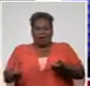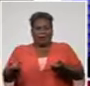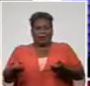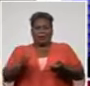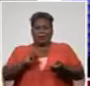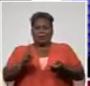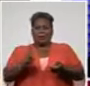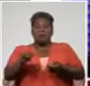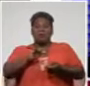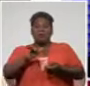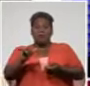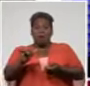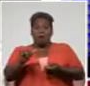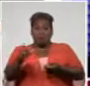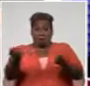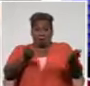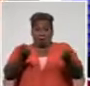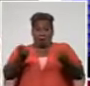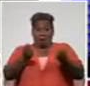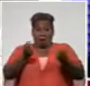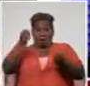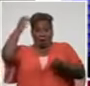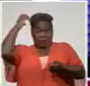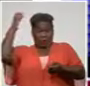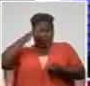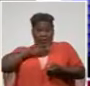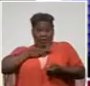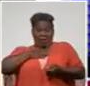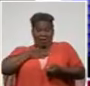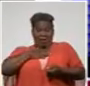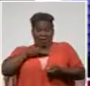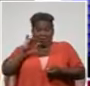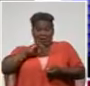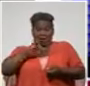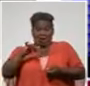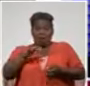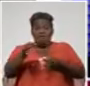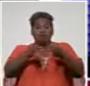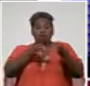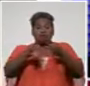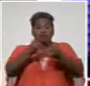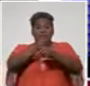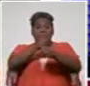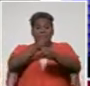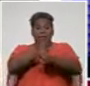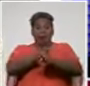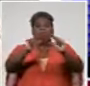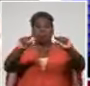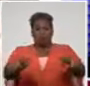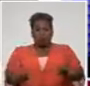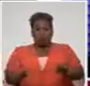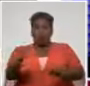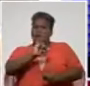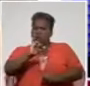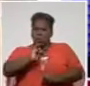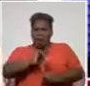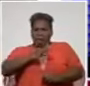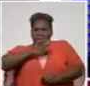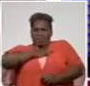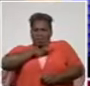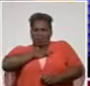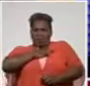vehículos estatales que tienen una expresión, ¿no? Sobre todo los vehículos que se usan en funciones administrativas, porque hay vehículos que son de uso tecnológico,